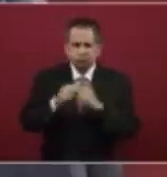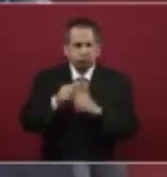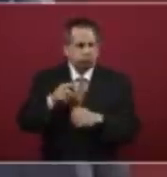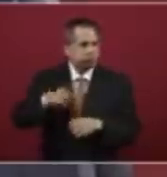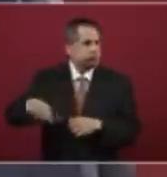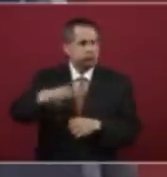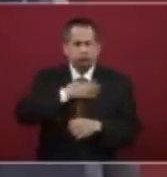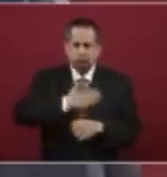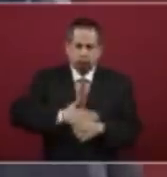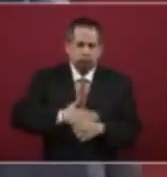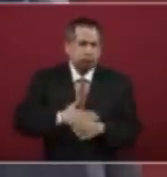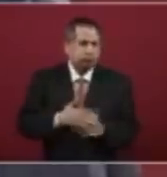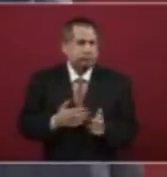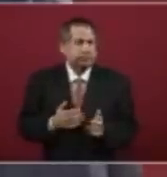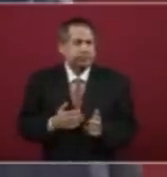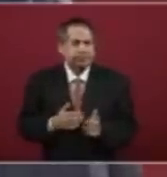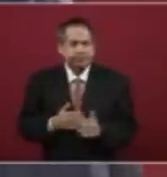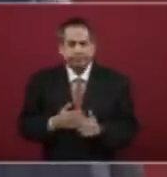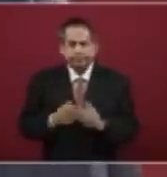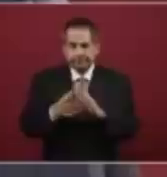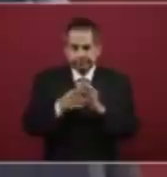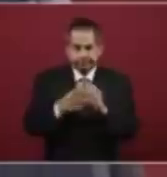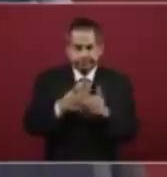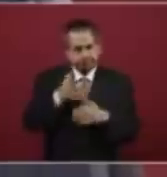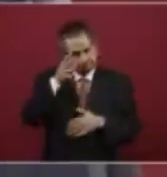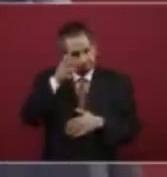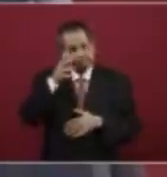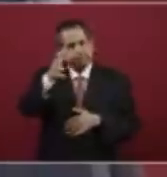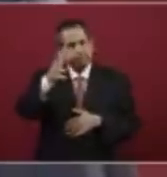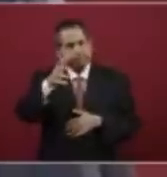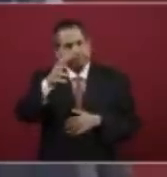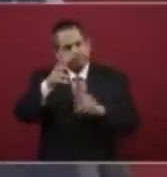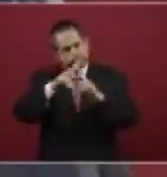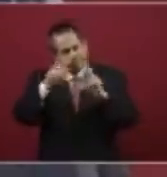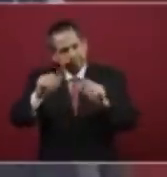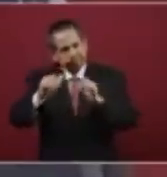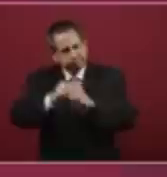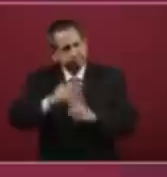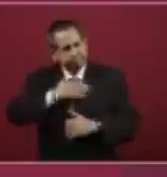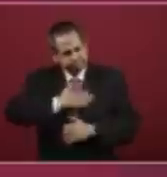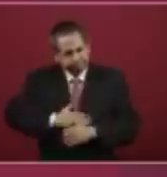justicia. Vamos hacia allá, hacia